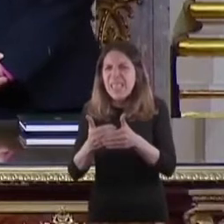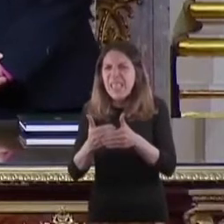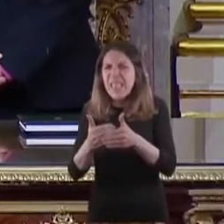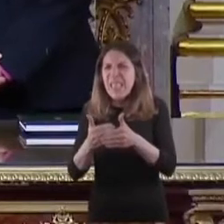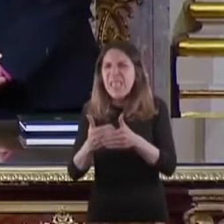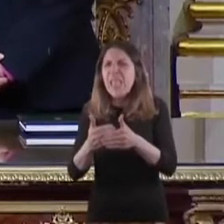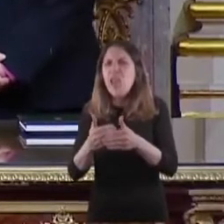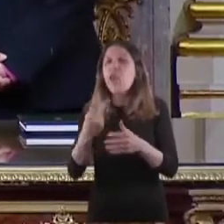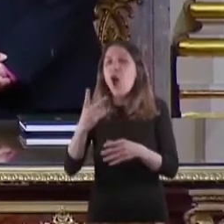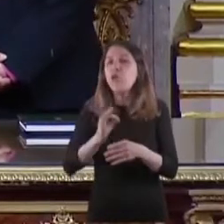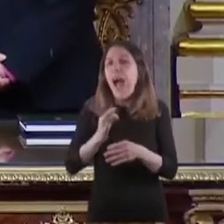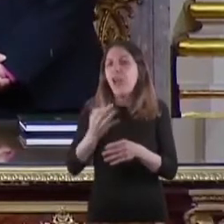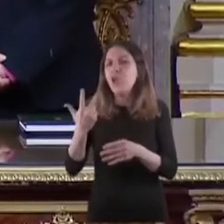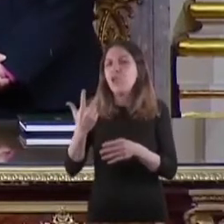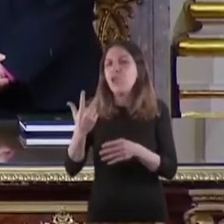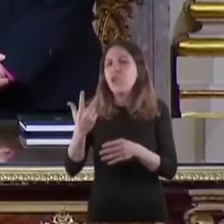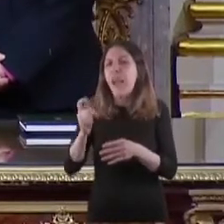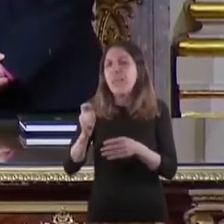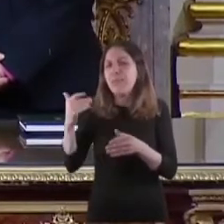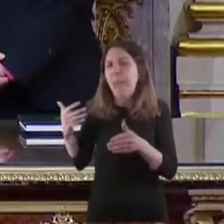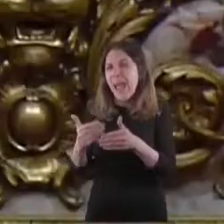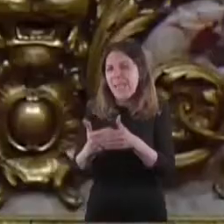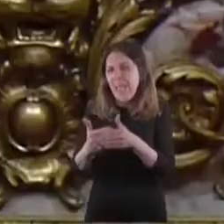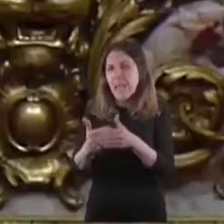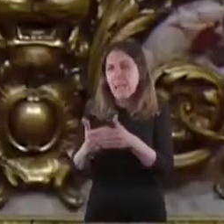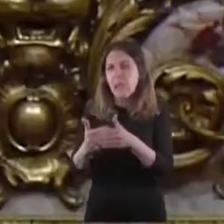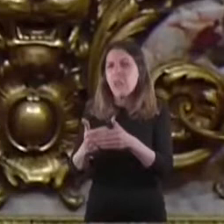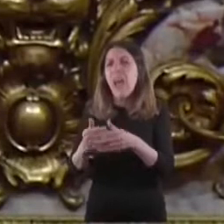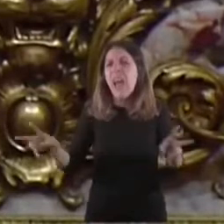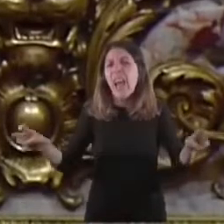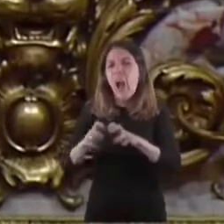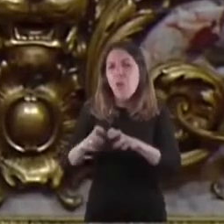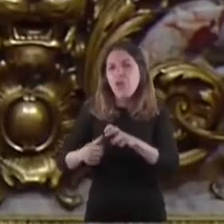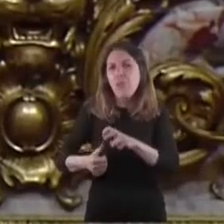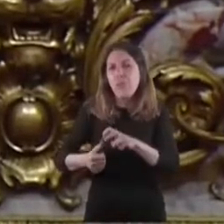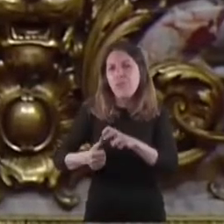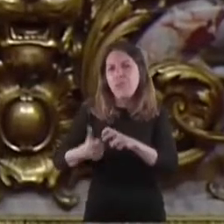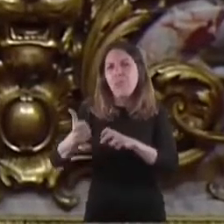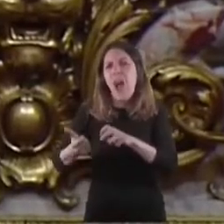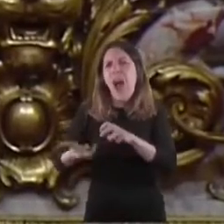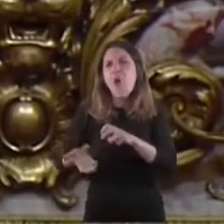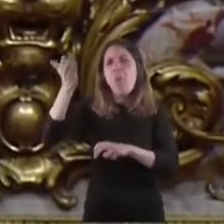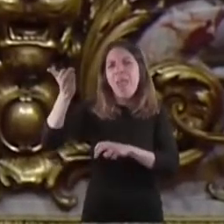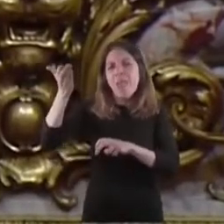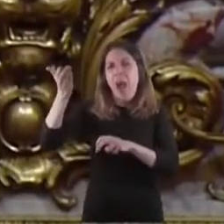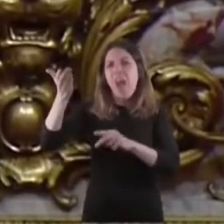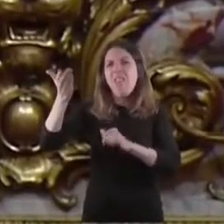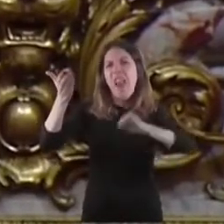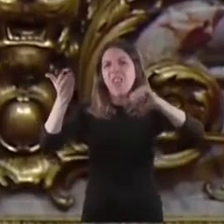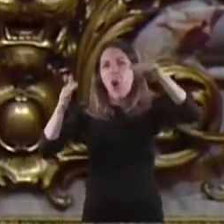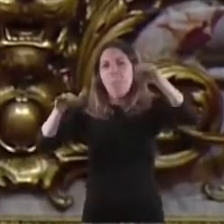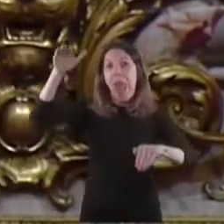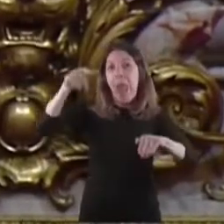23 meses consecutivos de aumento de la recaudación por arriba de la inflación. Eso habla de